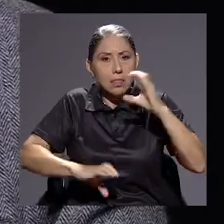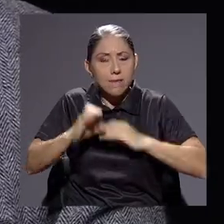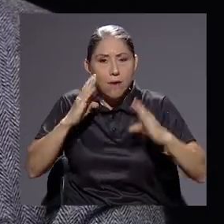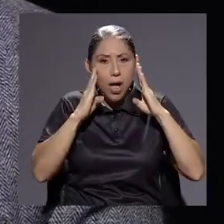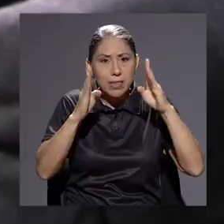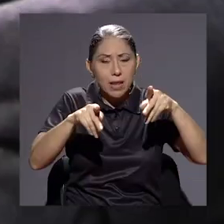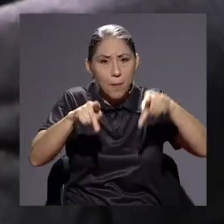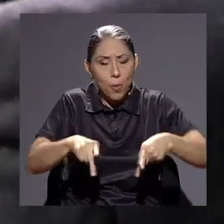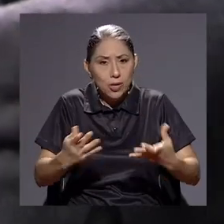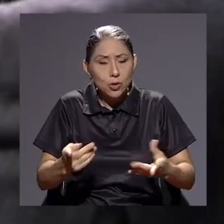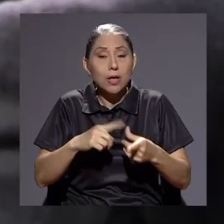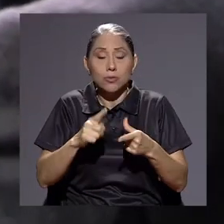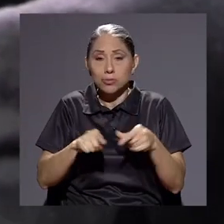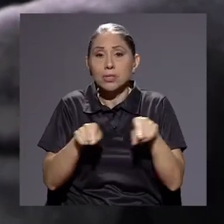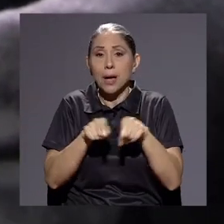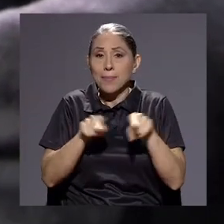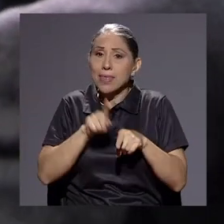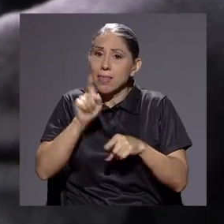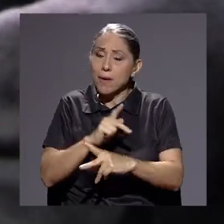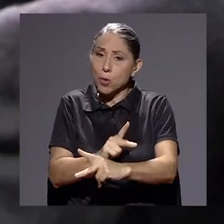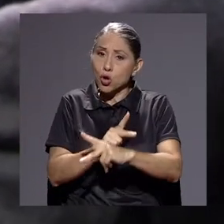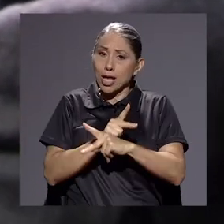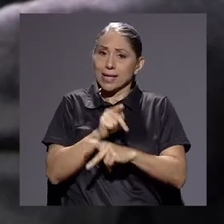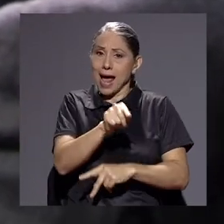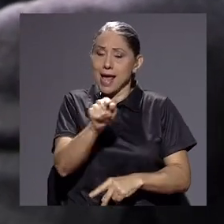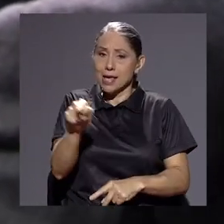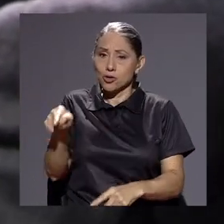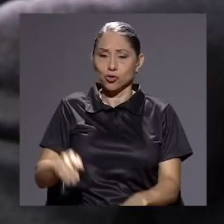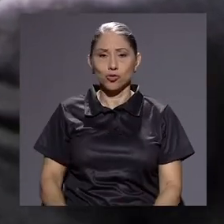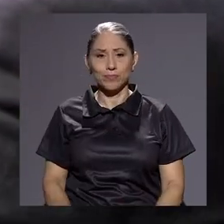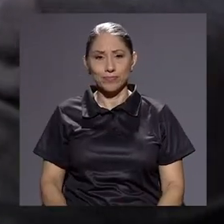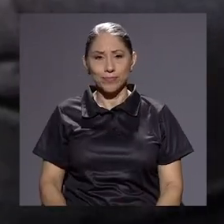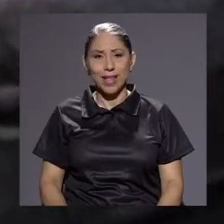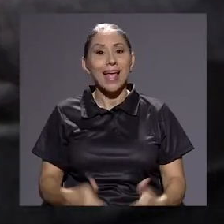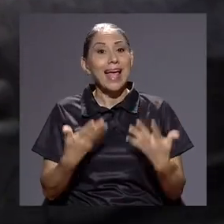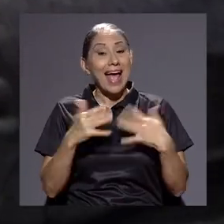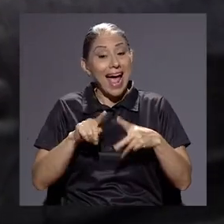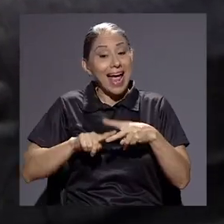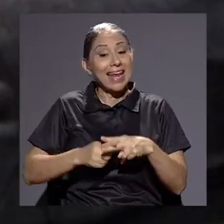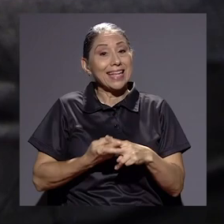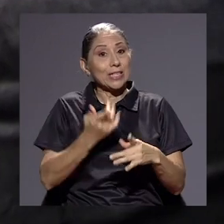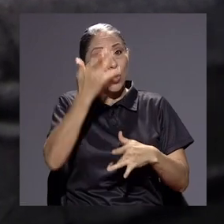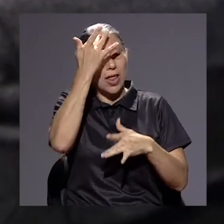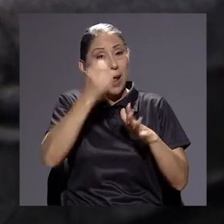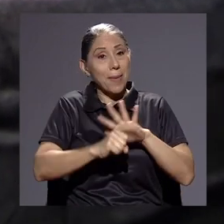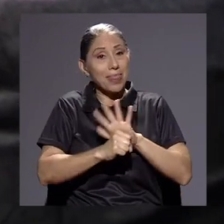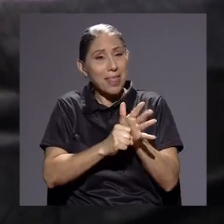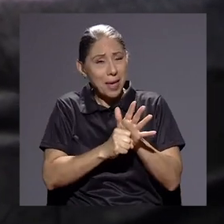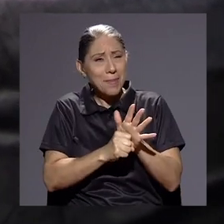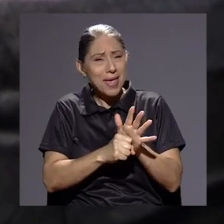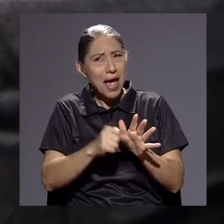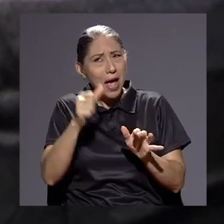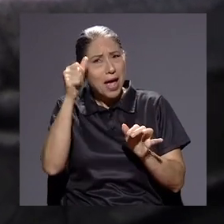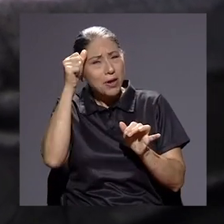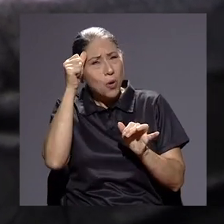a una población. Entonces hay que darles protección a ellos. Hay una imagen muy llamativa a inicio de pandemia, don Alan, y era aquella imagen en